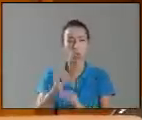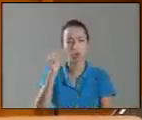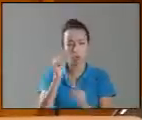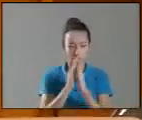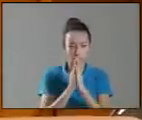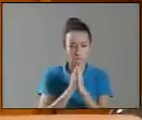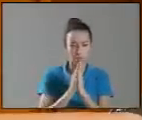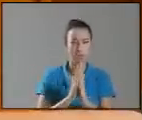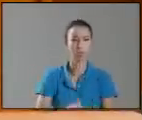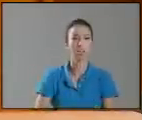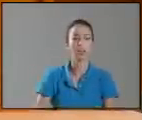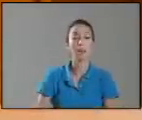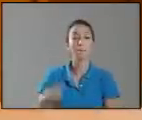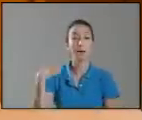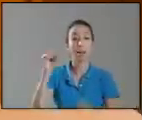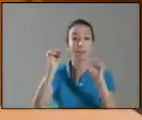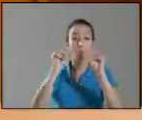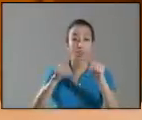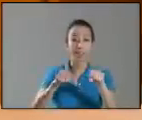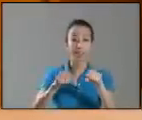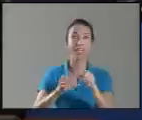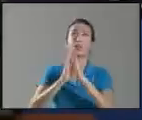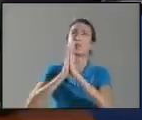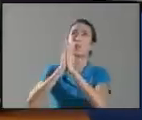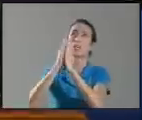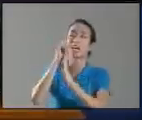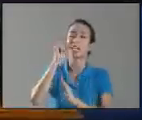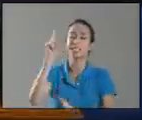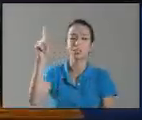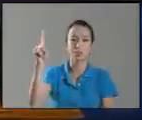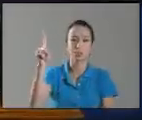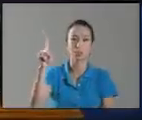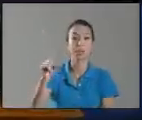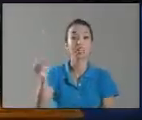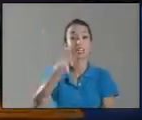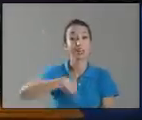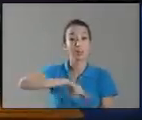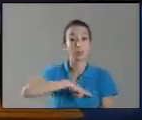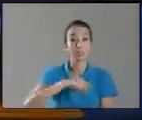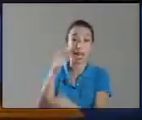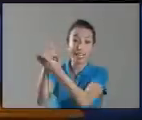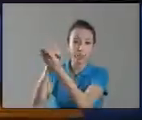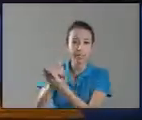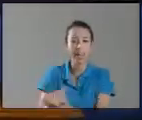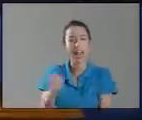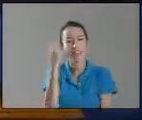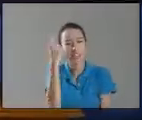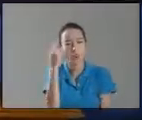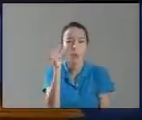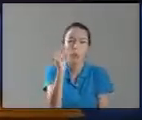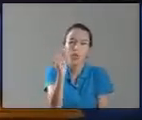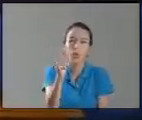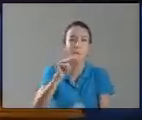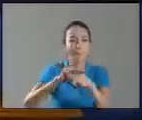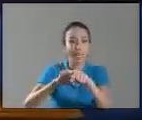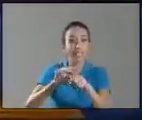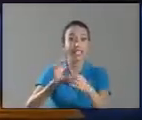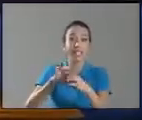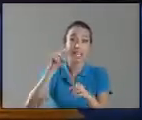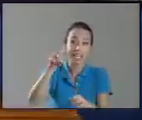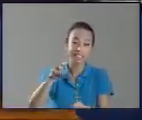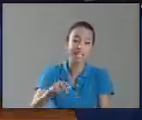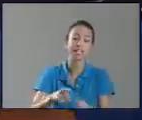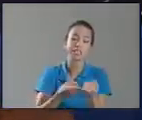regresar, punto, ¿verdad? Y de ahí se desprende todo lo demás. Vamos a orar, vamos a hacer una breve oración